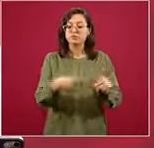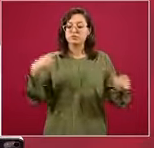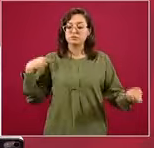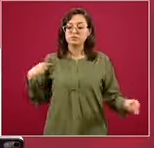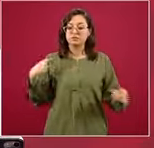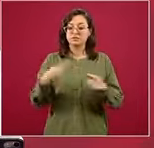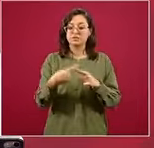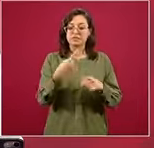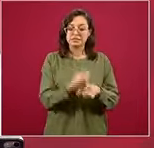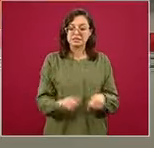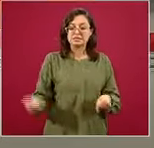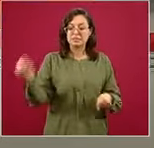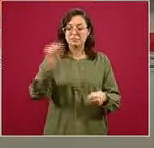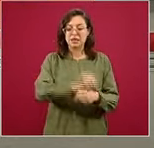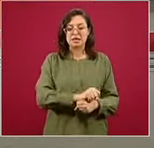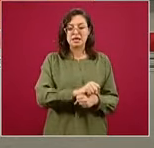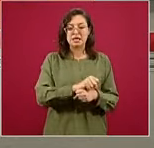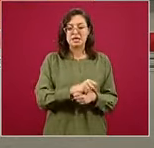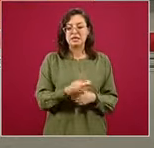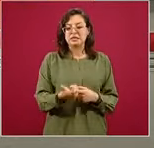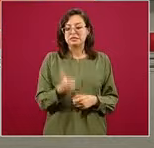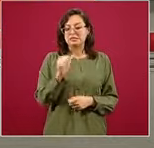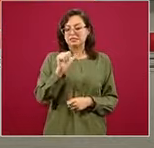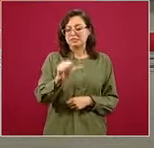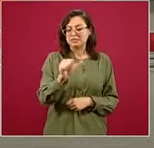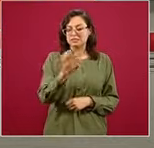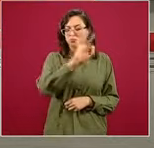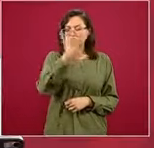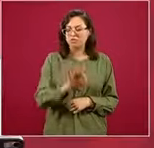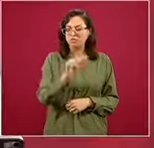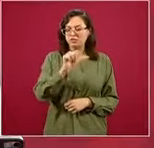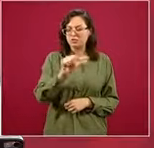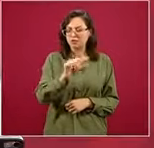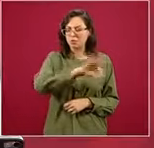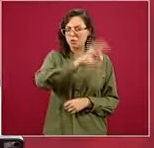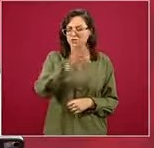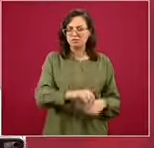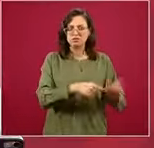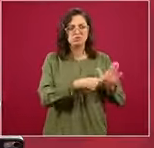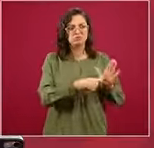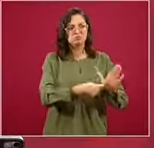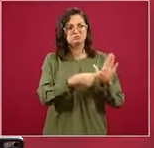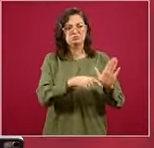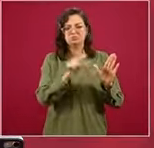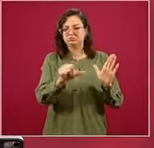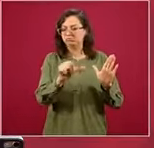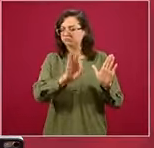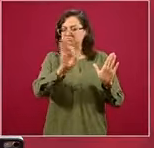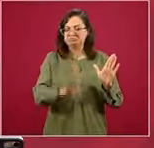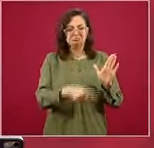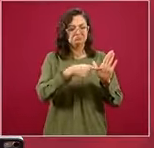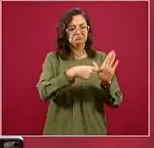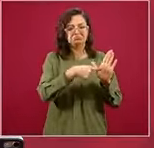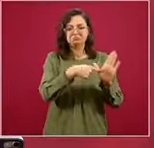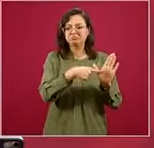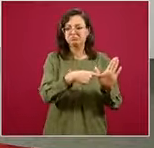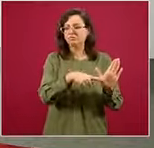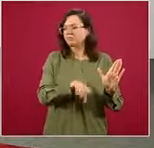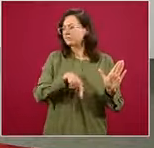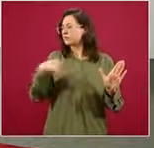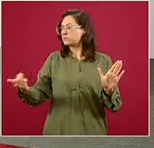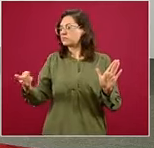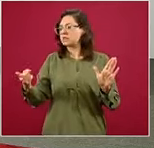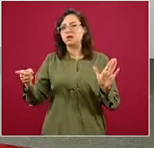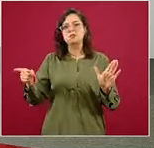se estancó lo que aquí presentamos en 16%. Y la razón era un pequeño desfase del nivel técnico